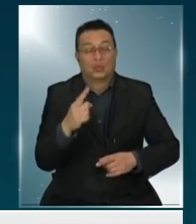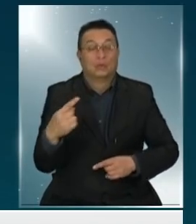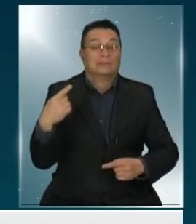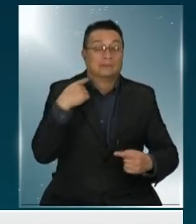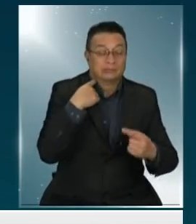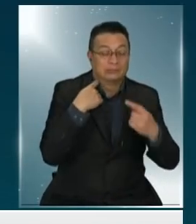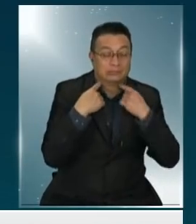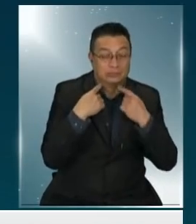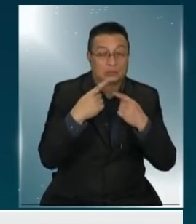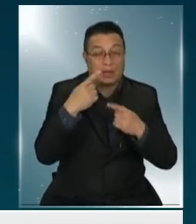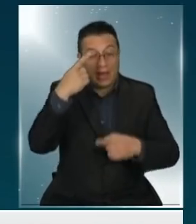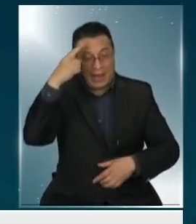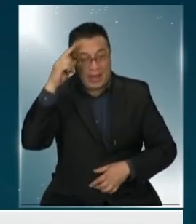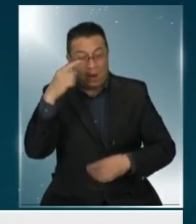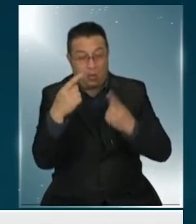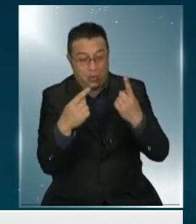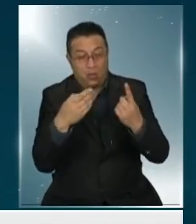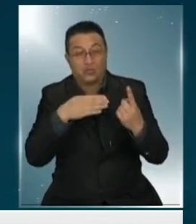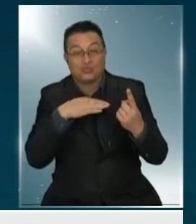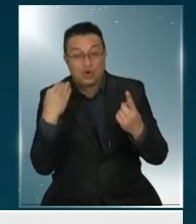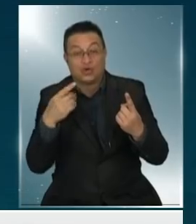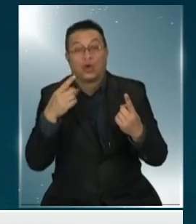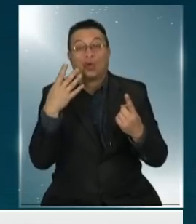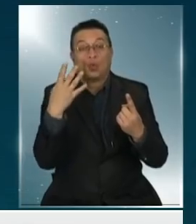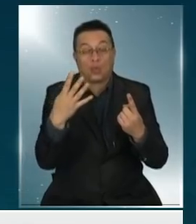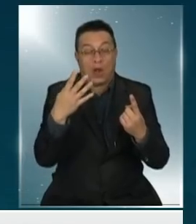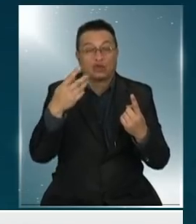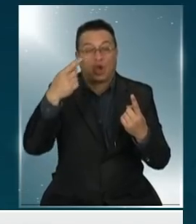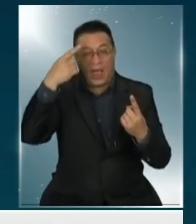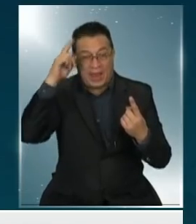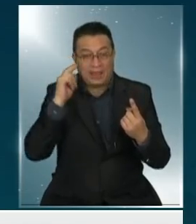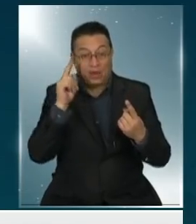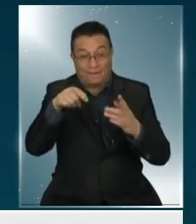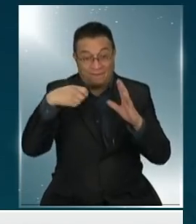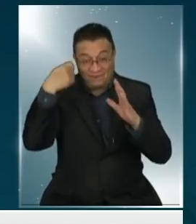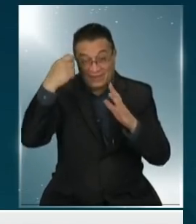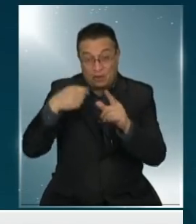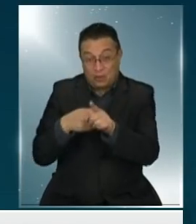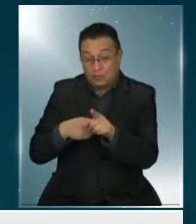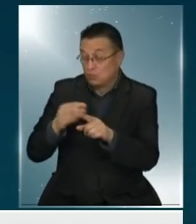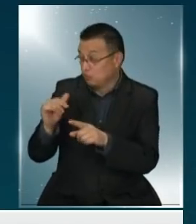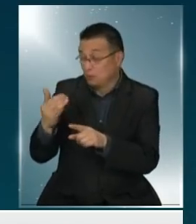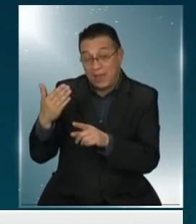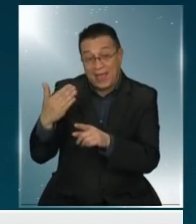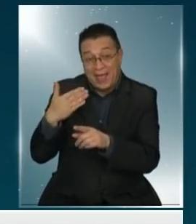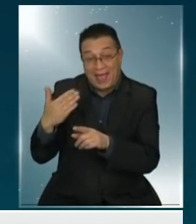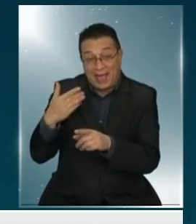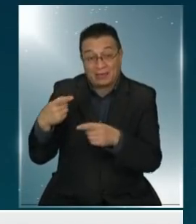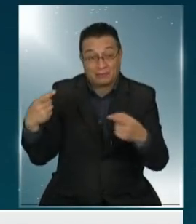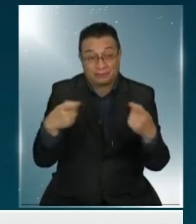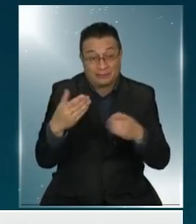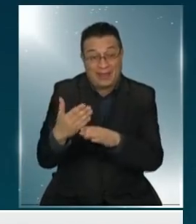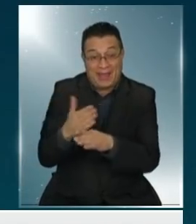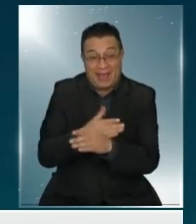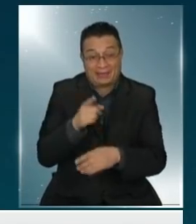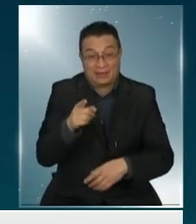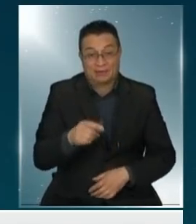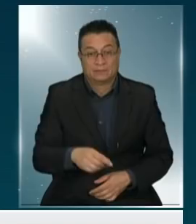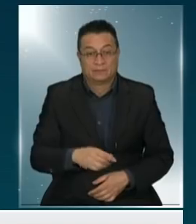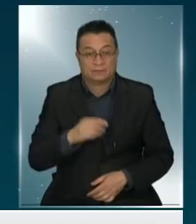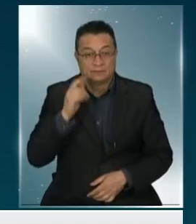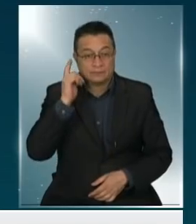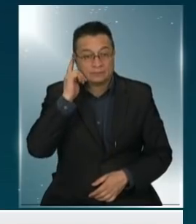y 4 heridos. Este video fue captado aquel día, solo minutos antes de la balacera.